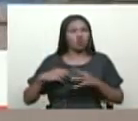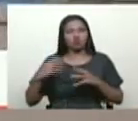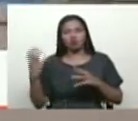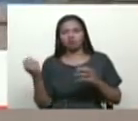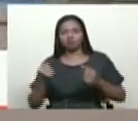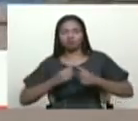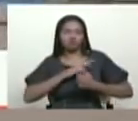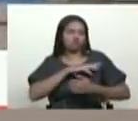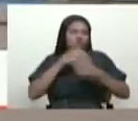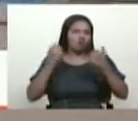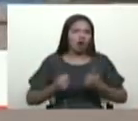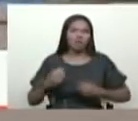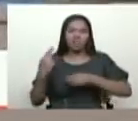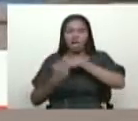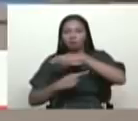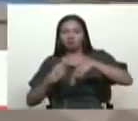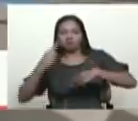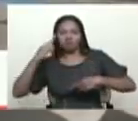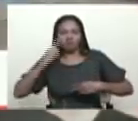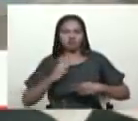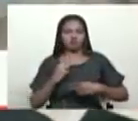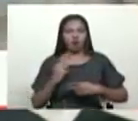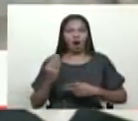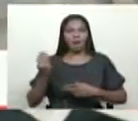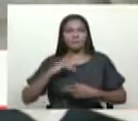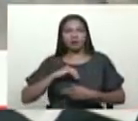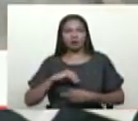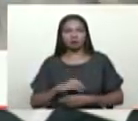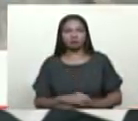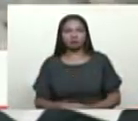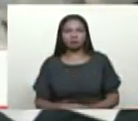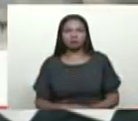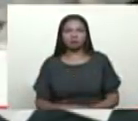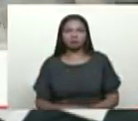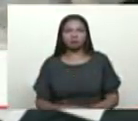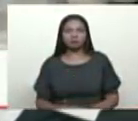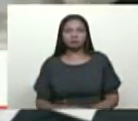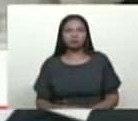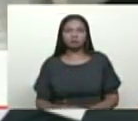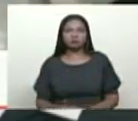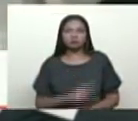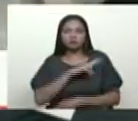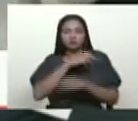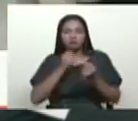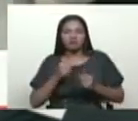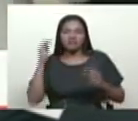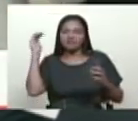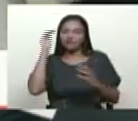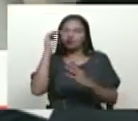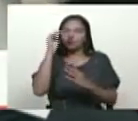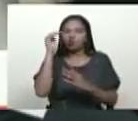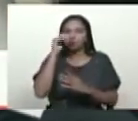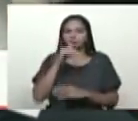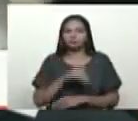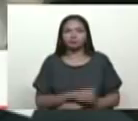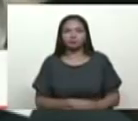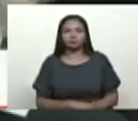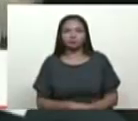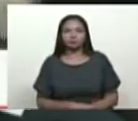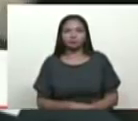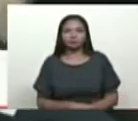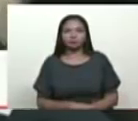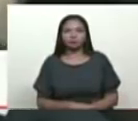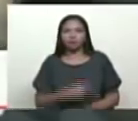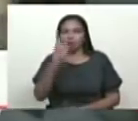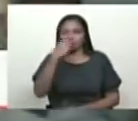guerreros bolivarianos del futuro, guerreros y guerreras del futuro, de